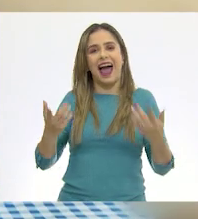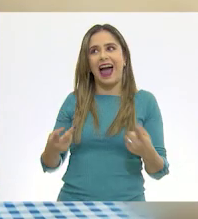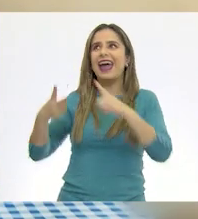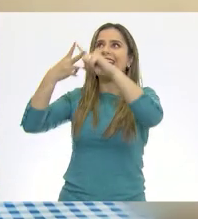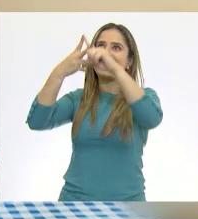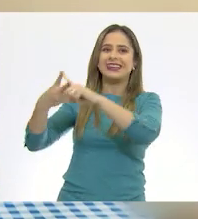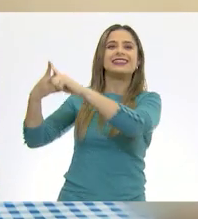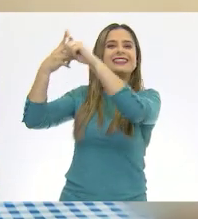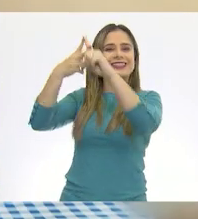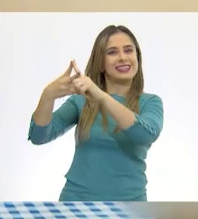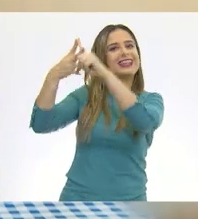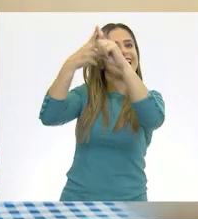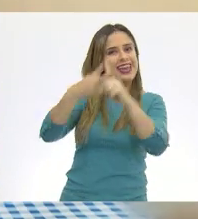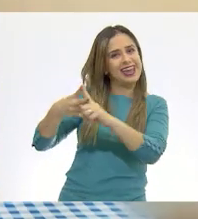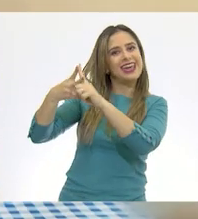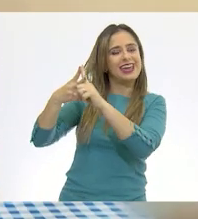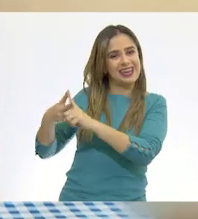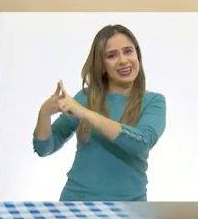estrellas.